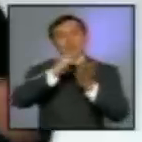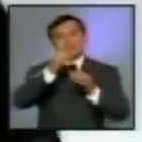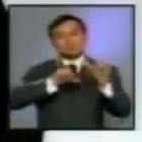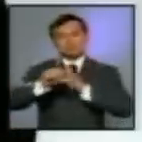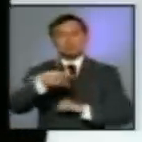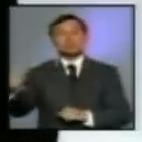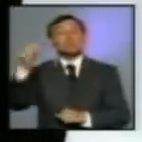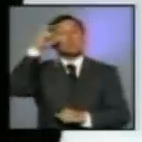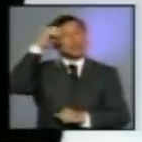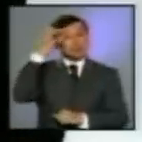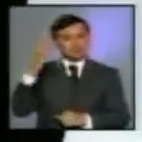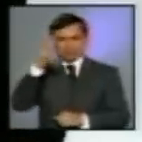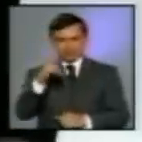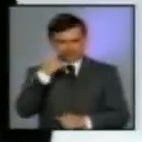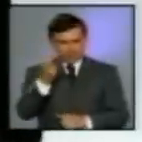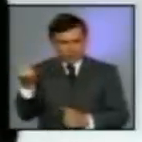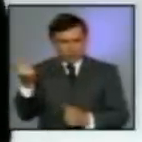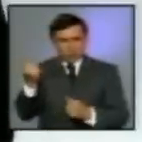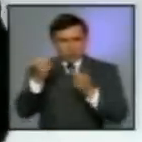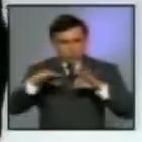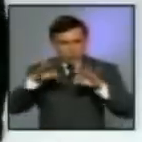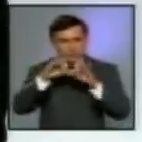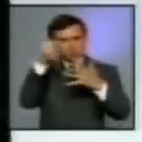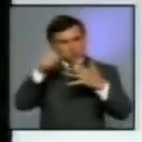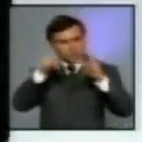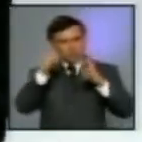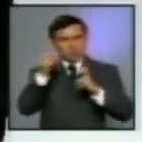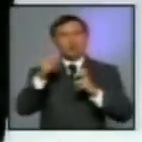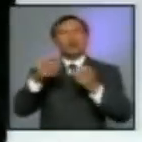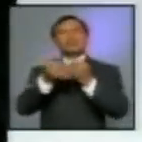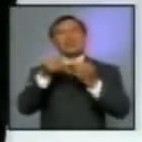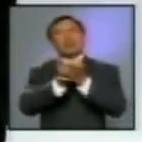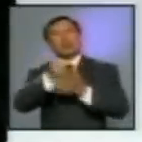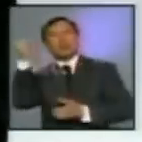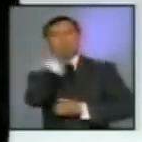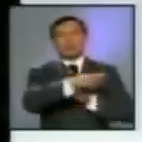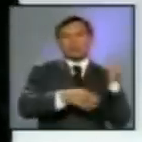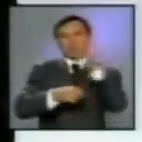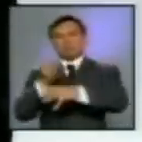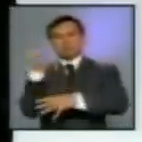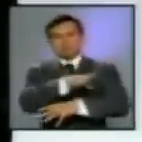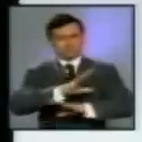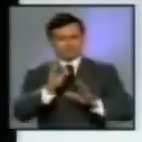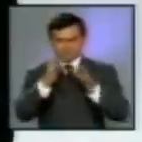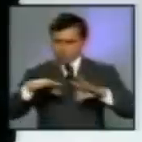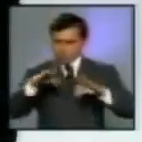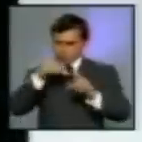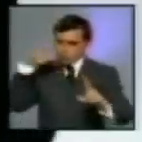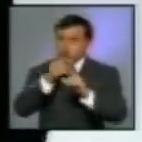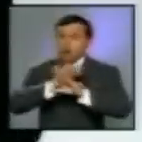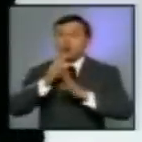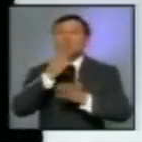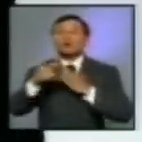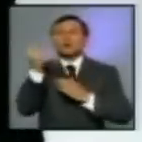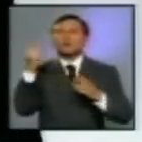y sigan echándose lodo unos a otros, mientras en México el 92% de todos los delitos no